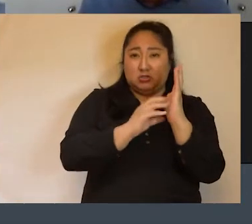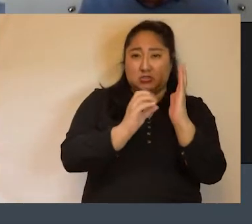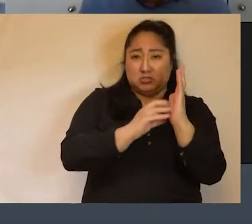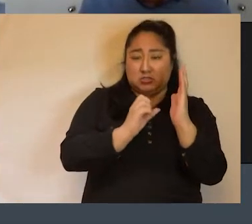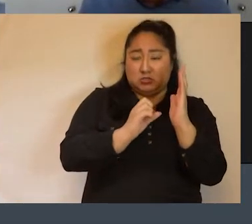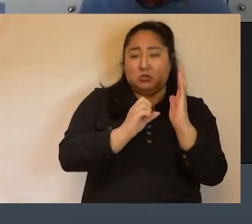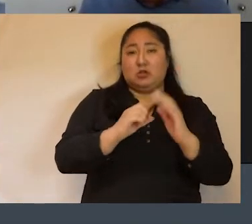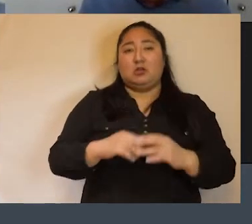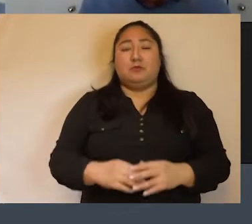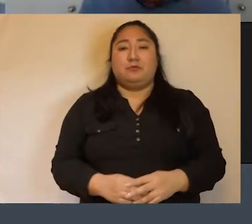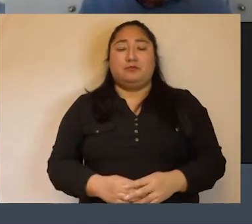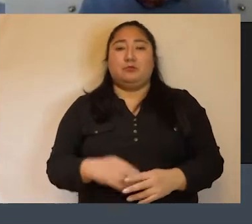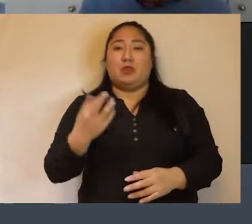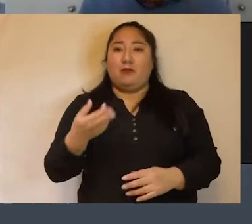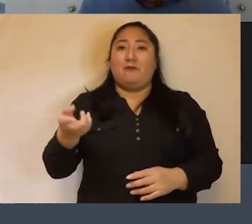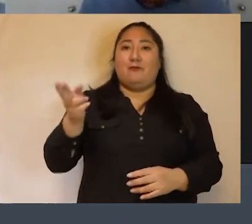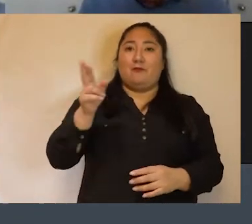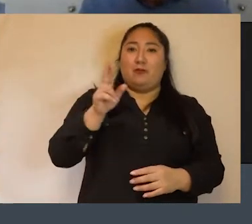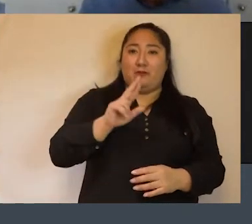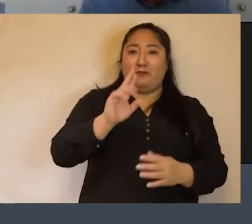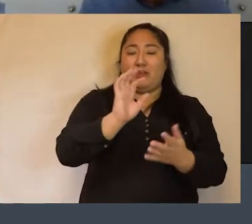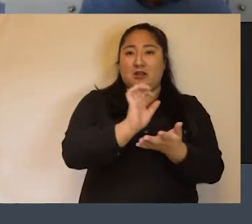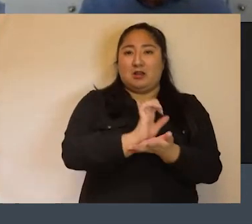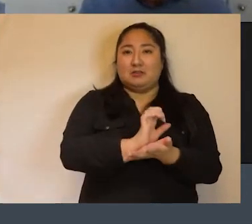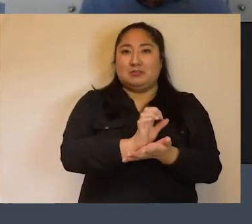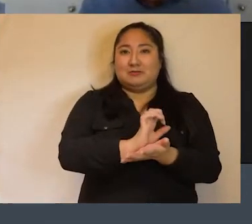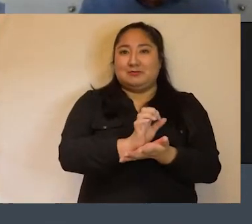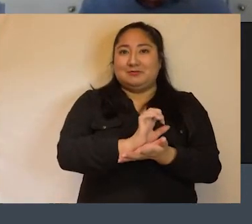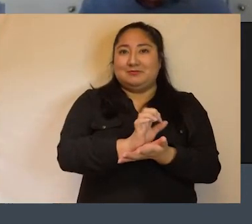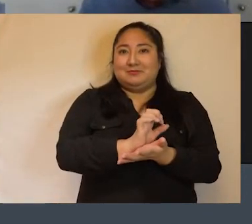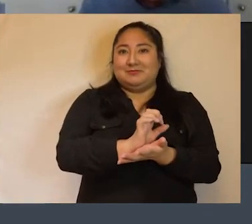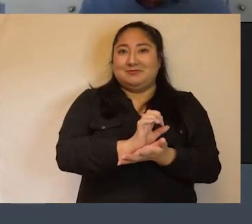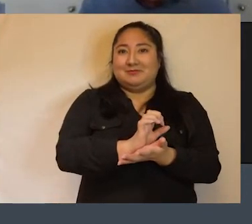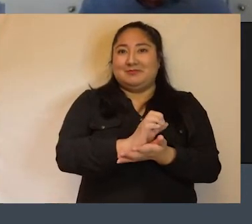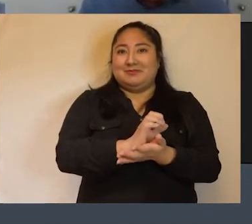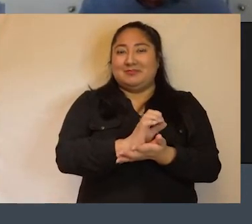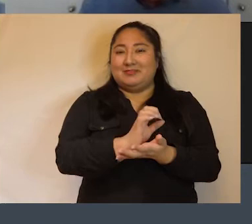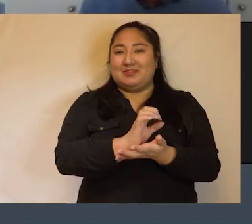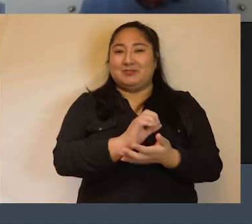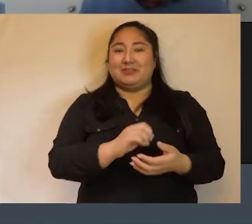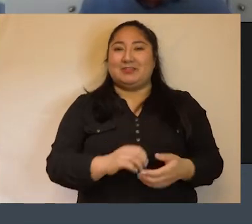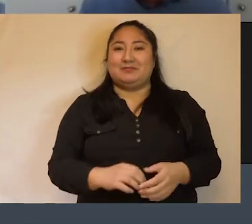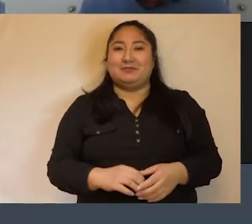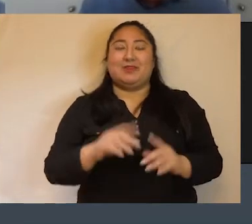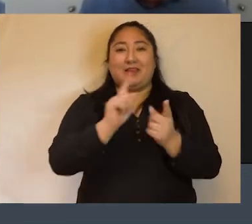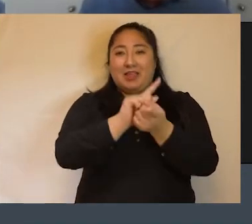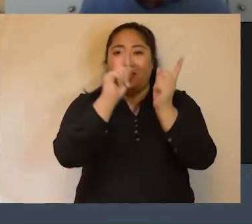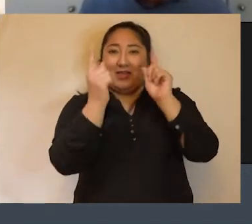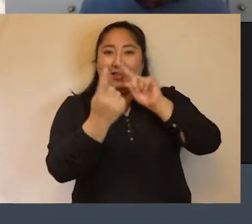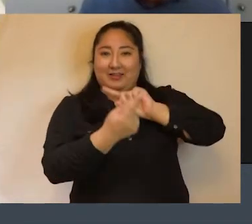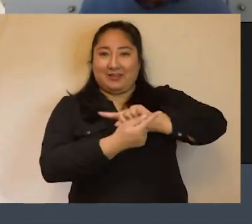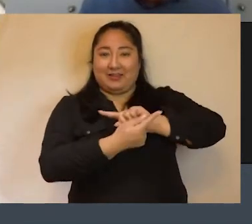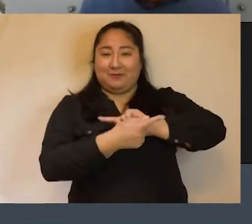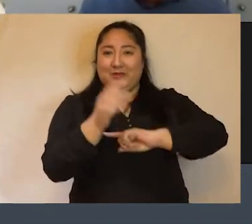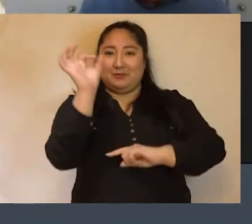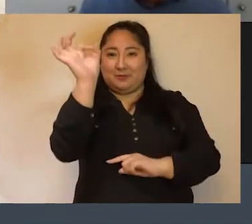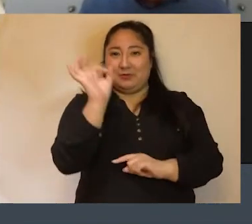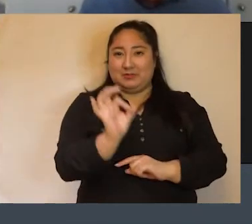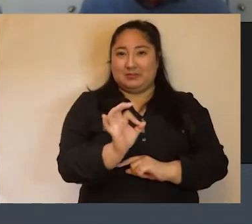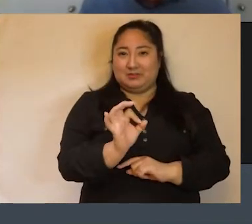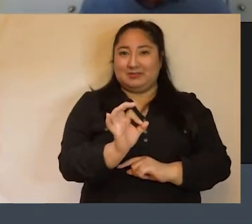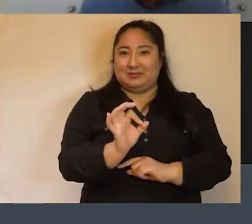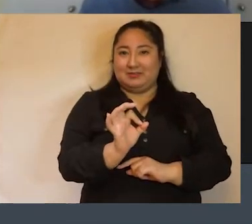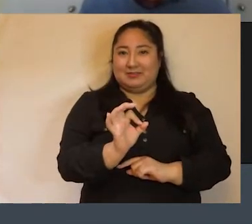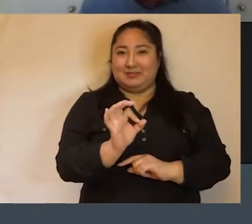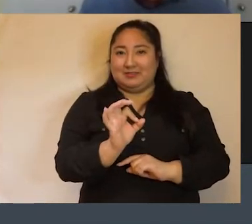fondo colectivo entre el empleador y el Estado, volver a un Estado, a un sistema estatal, cambiar también